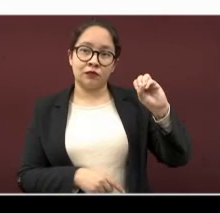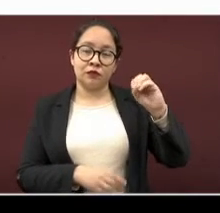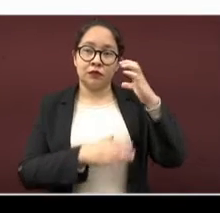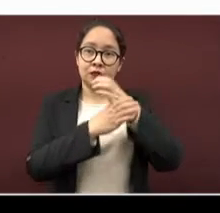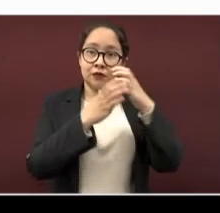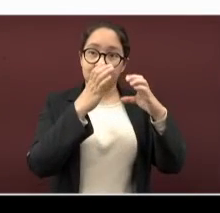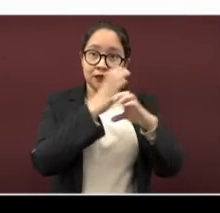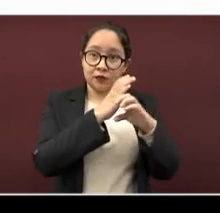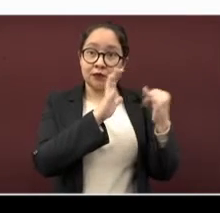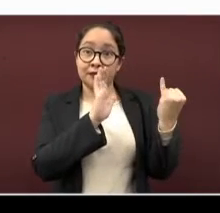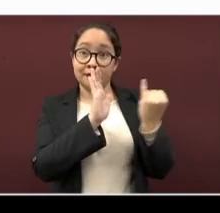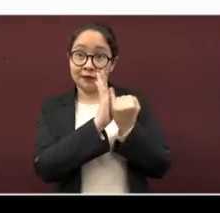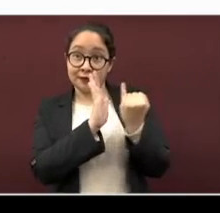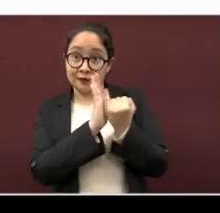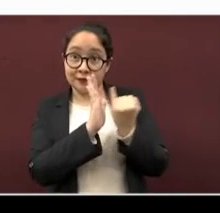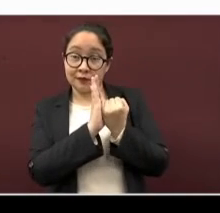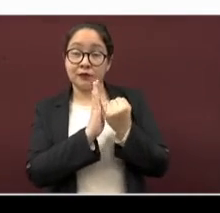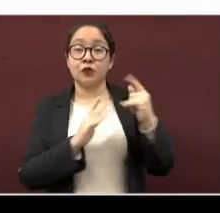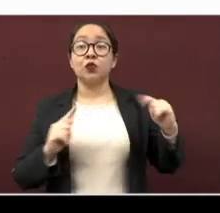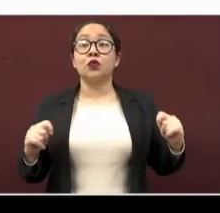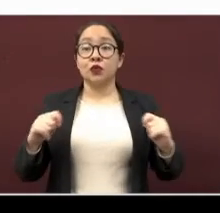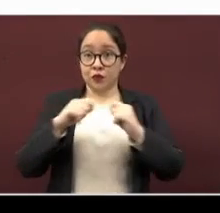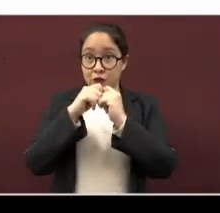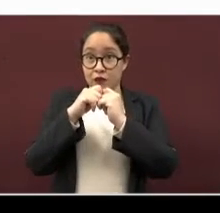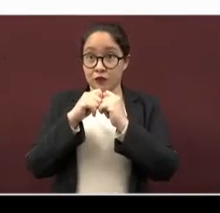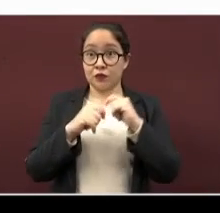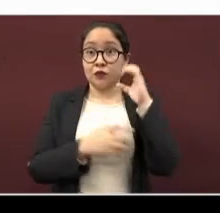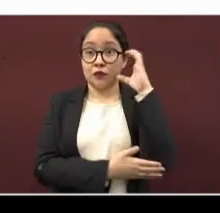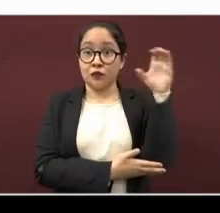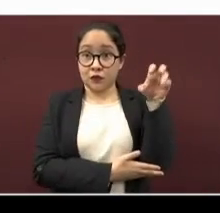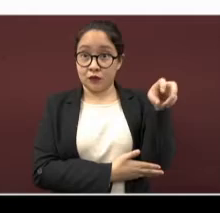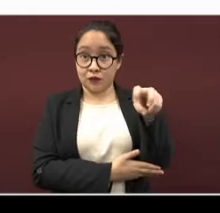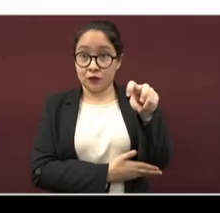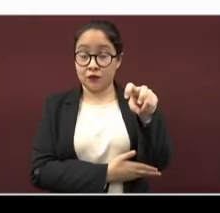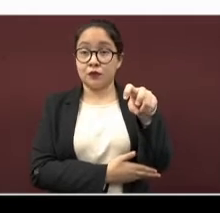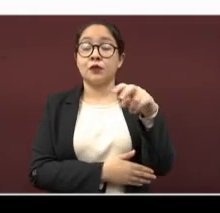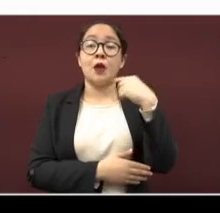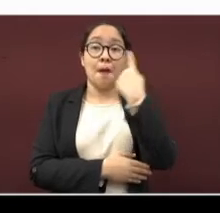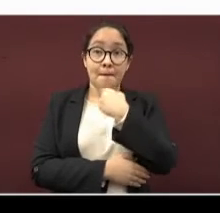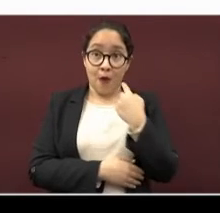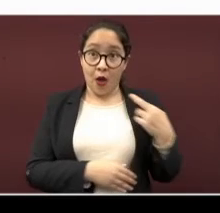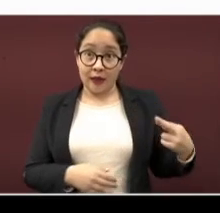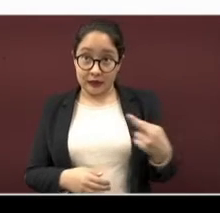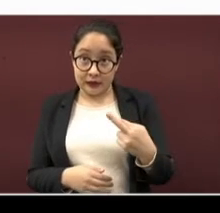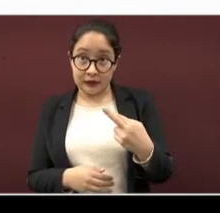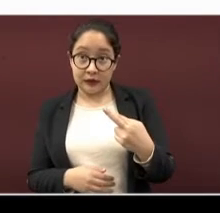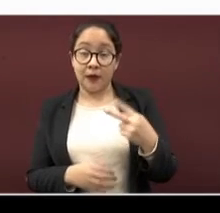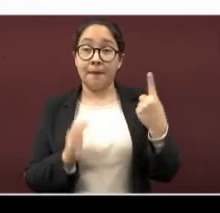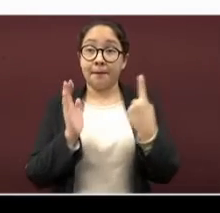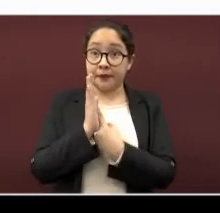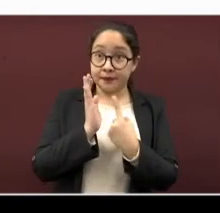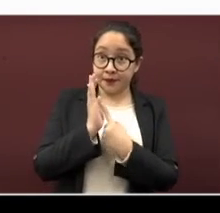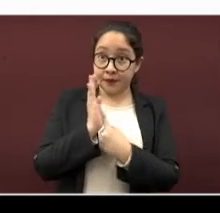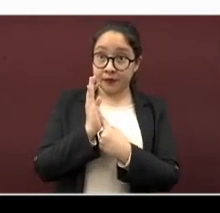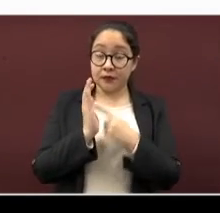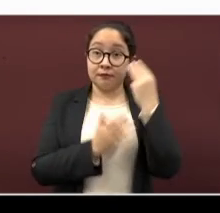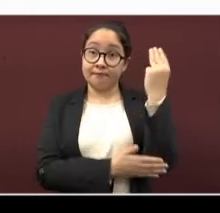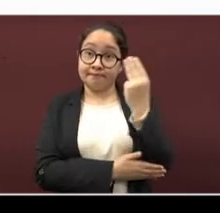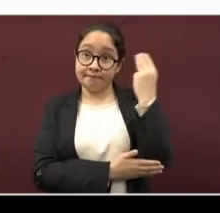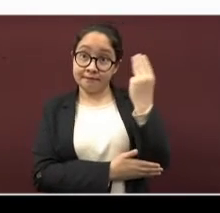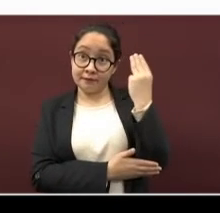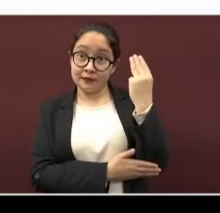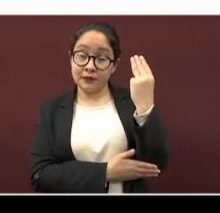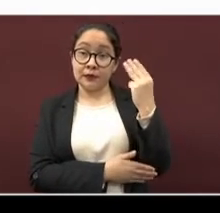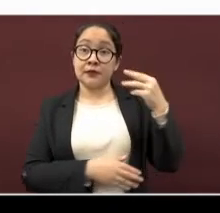estas ojitlán tuxpan coatzacoalcos boca del río papantla minatitlán